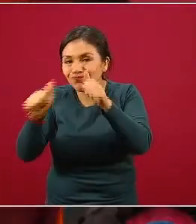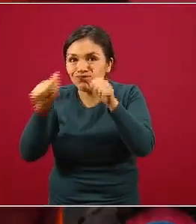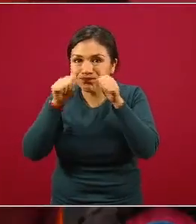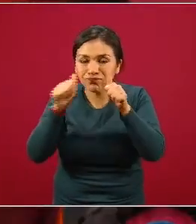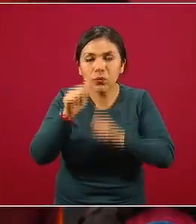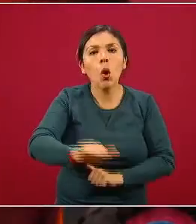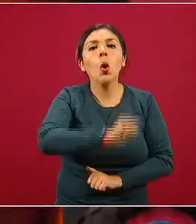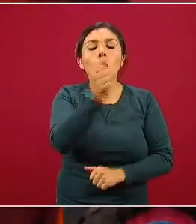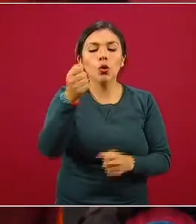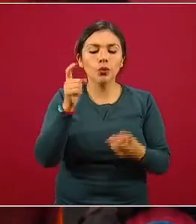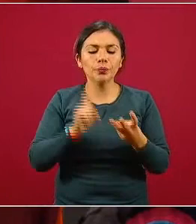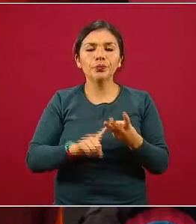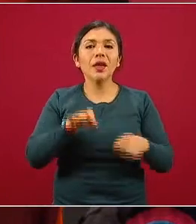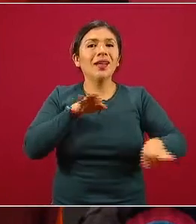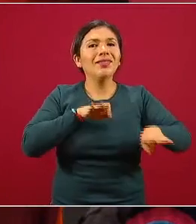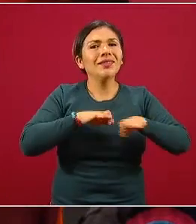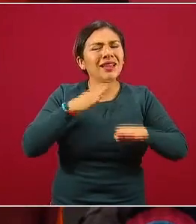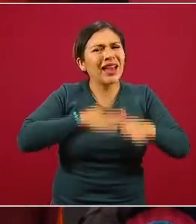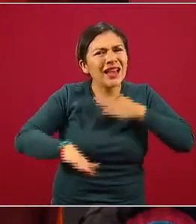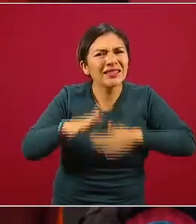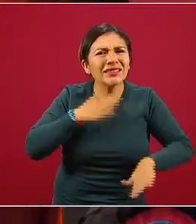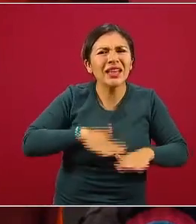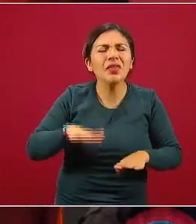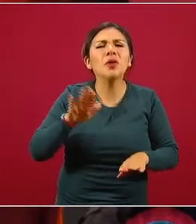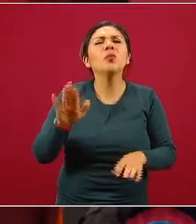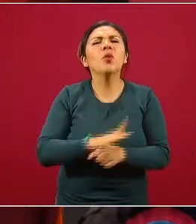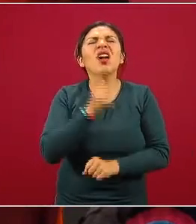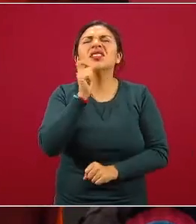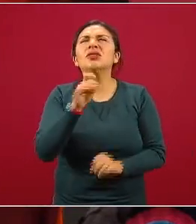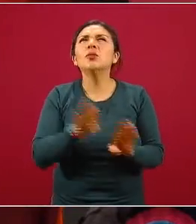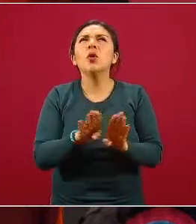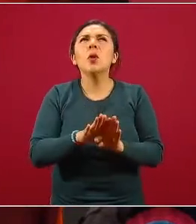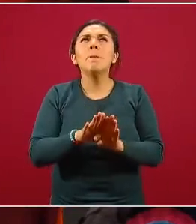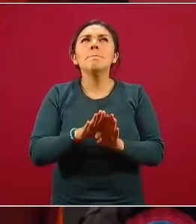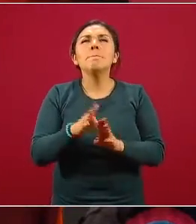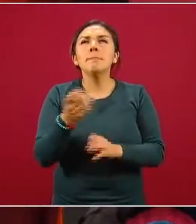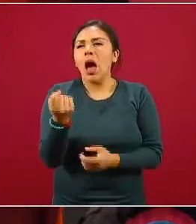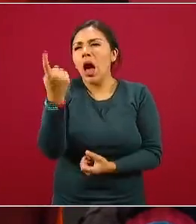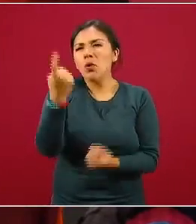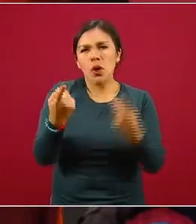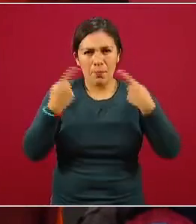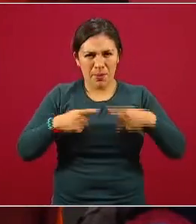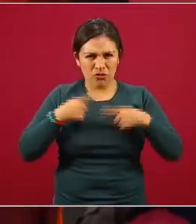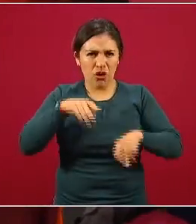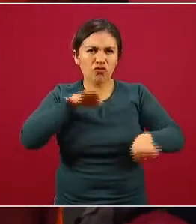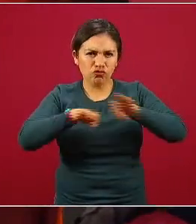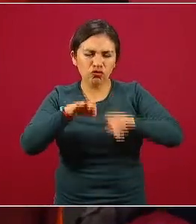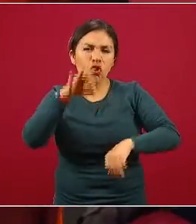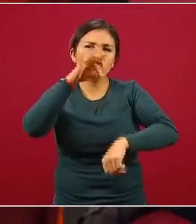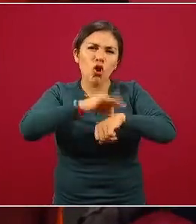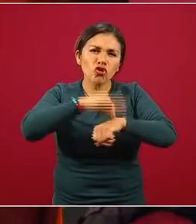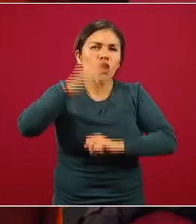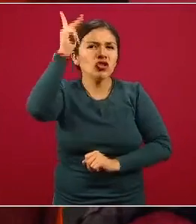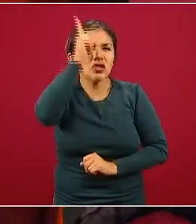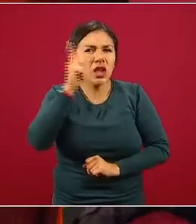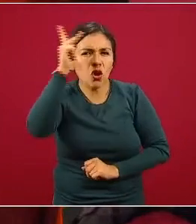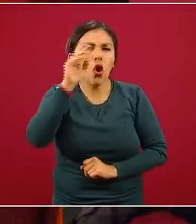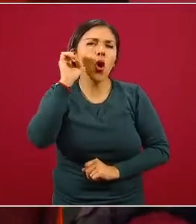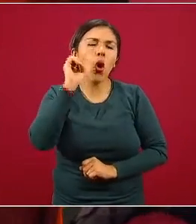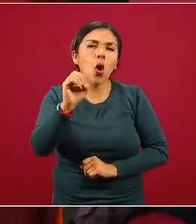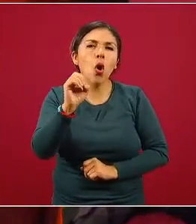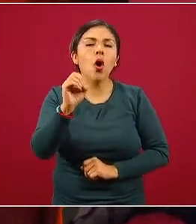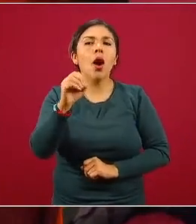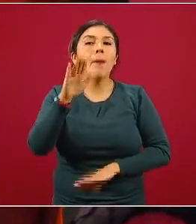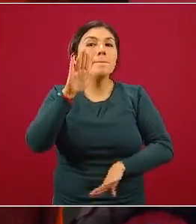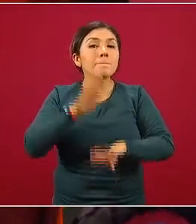Existe otro que es la fatiga por compasión, que se describe más en aquellos personal de salud, psicólogos o que tienen